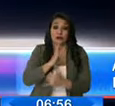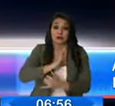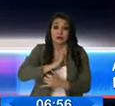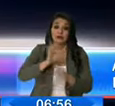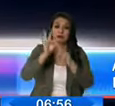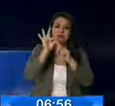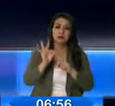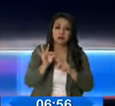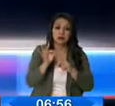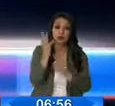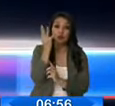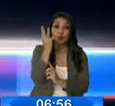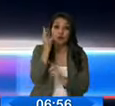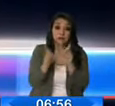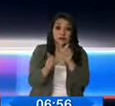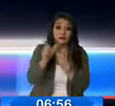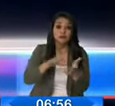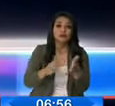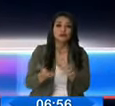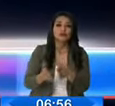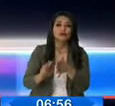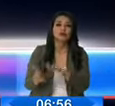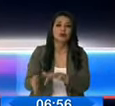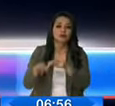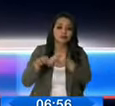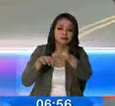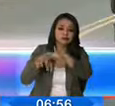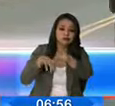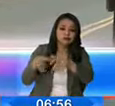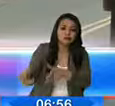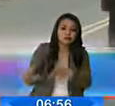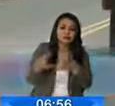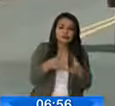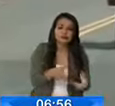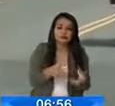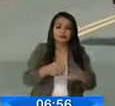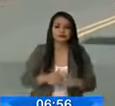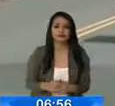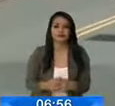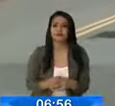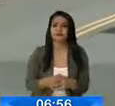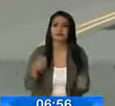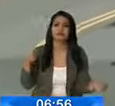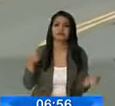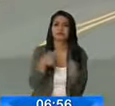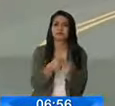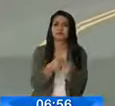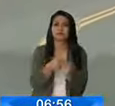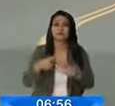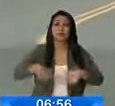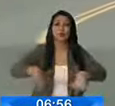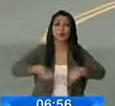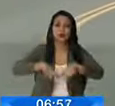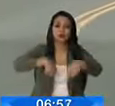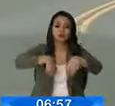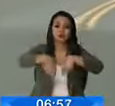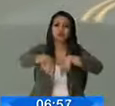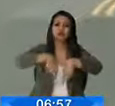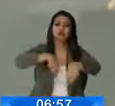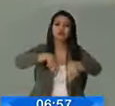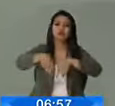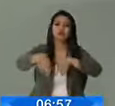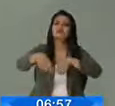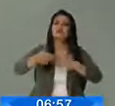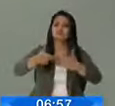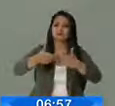liberar los cuatro cadáveres del vehículo tipo vital. El impacto mortal se registró en este sector, conocido como